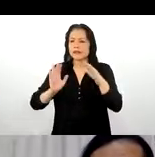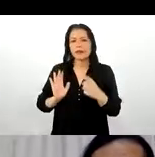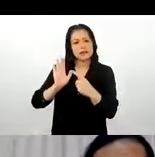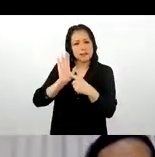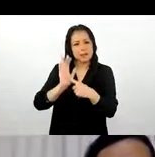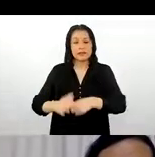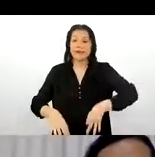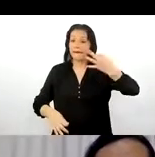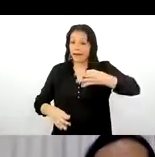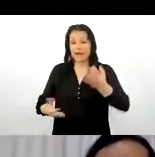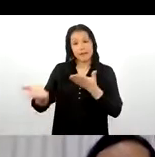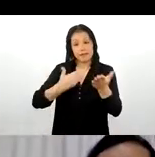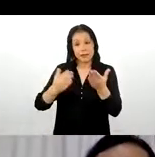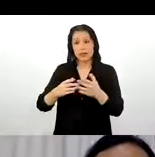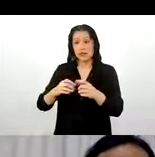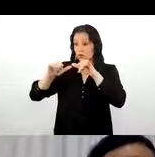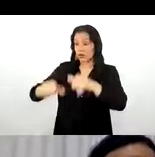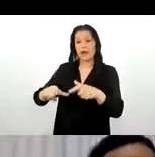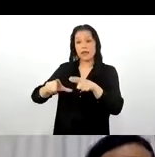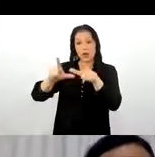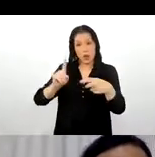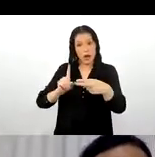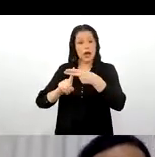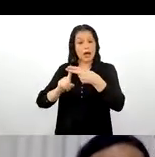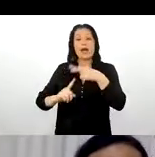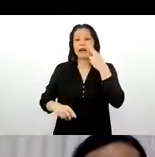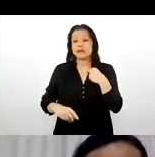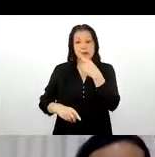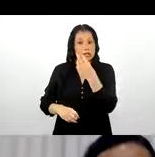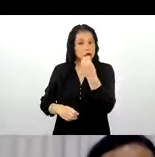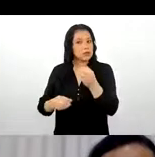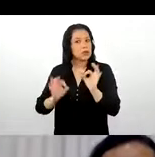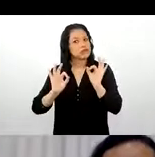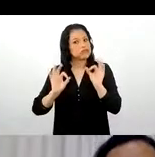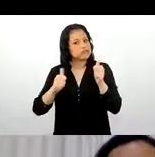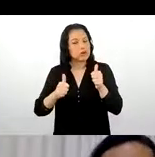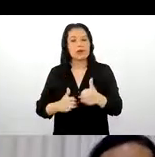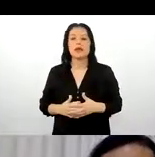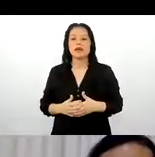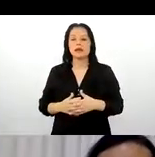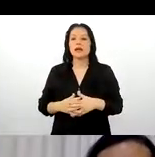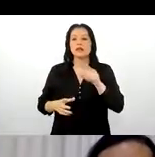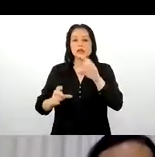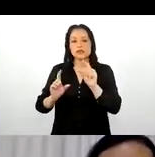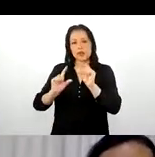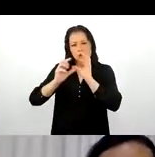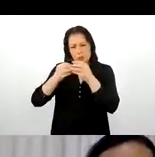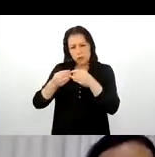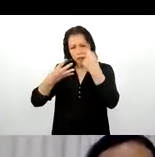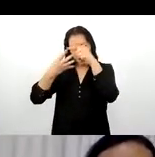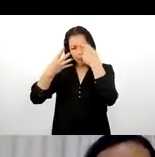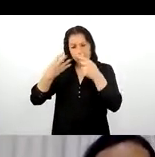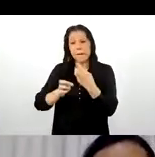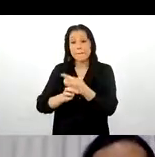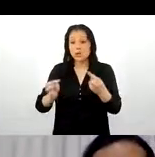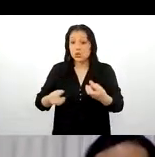de servicios, de alojamientos y de restaurantes, de alimentación. Entonces, este conjunto de oferta de productos que